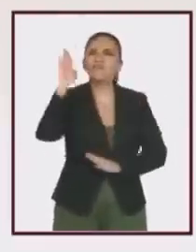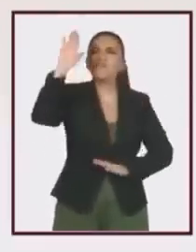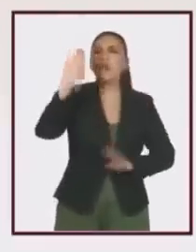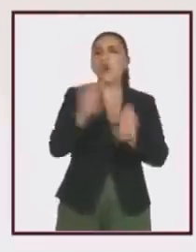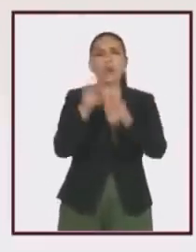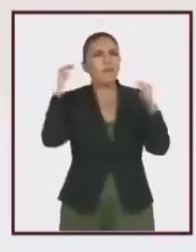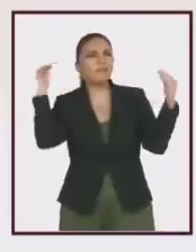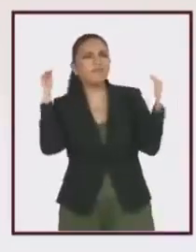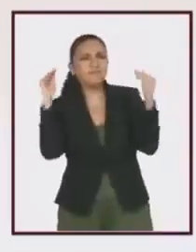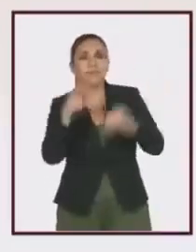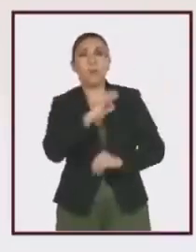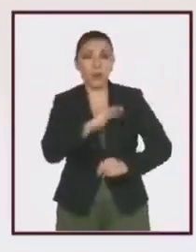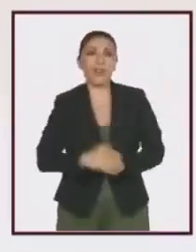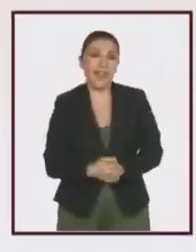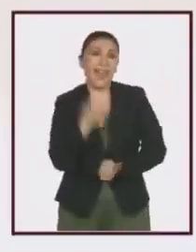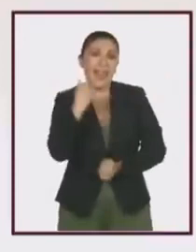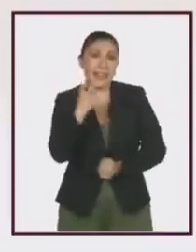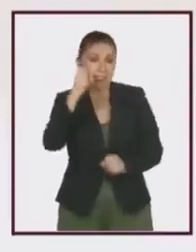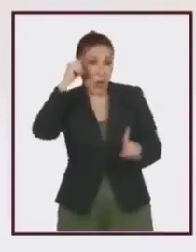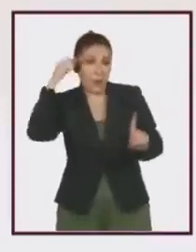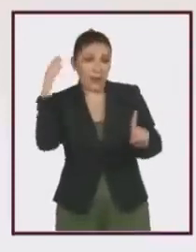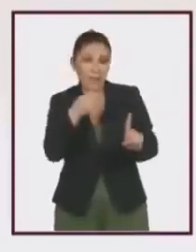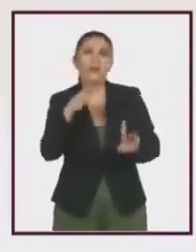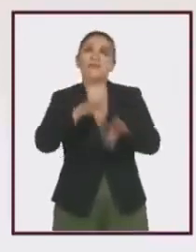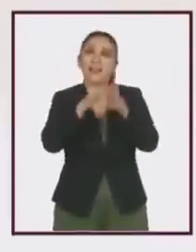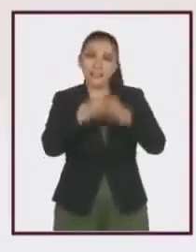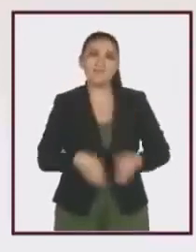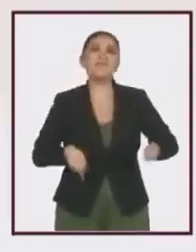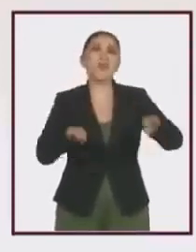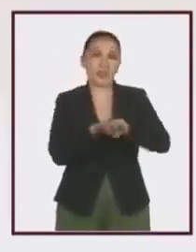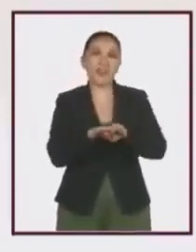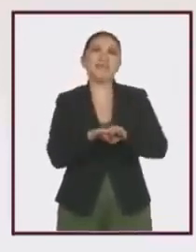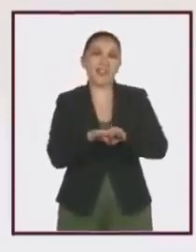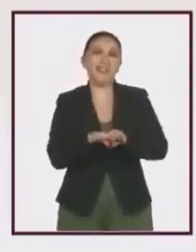los objetivos, como veíamos en